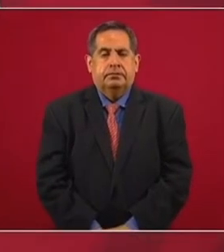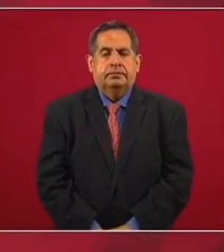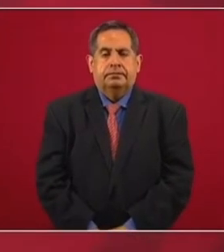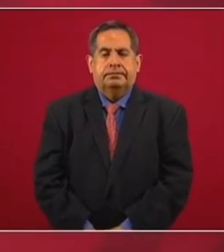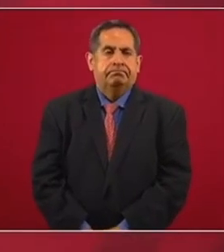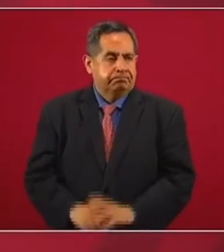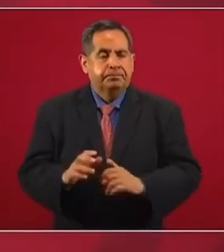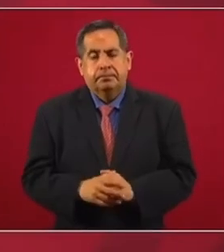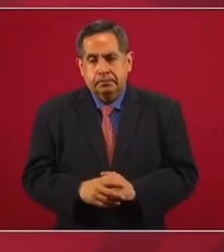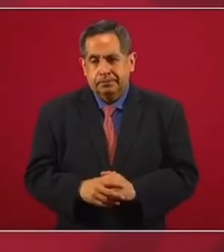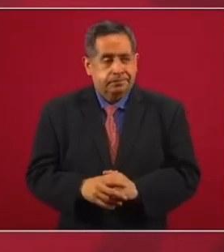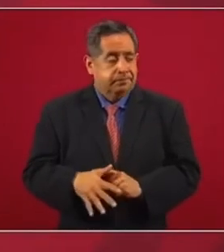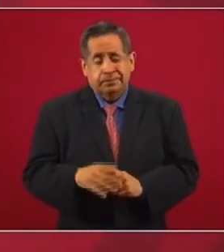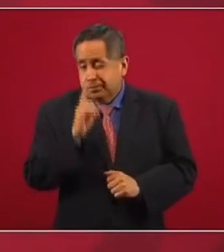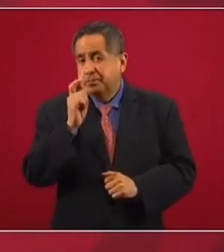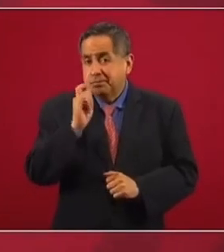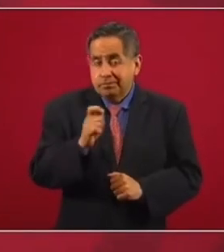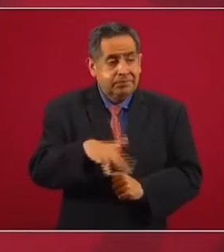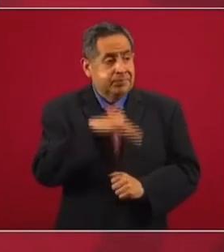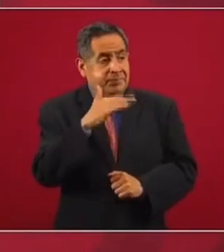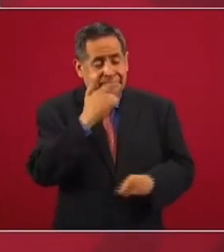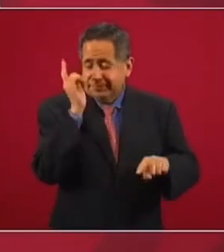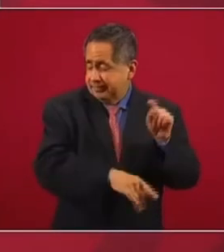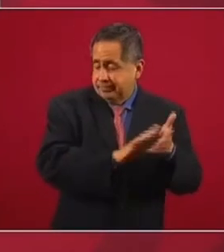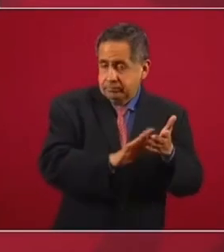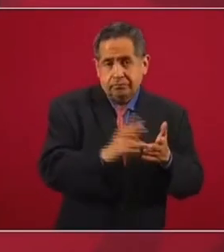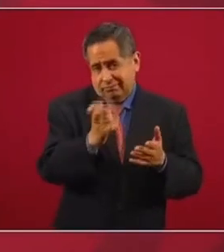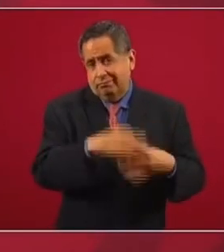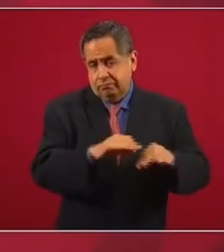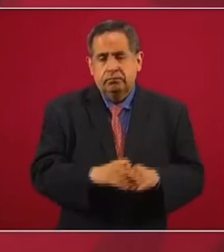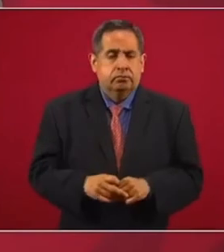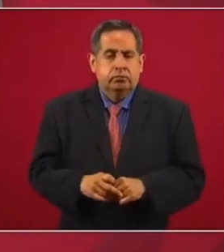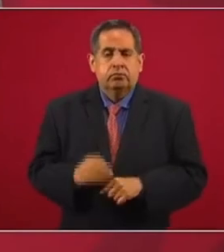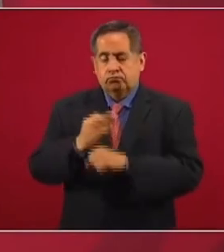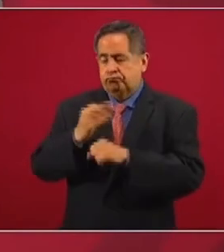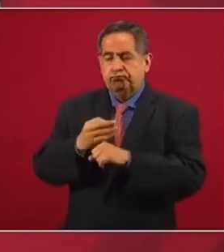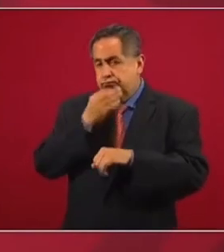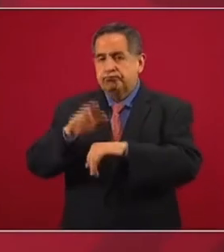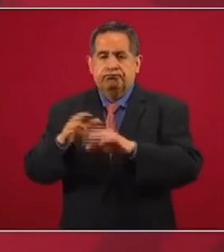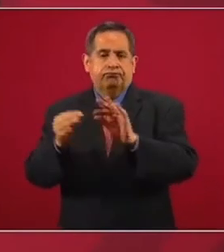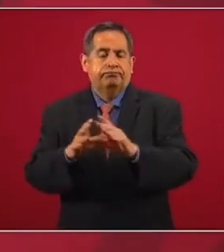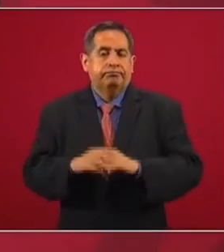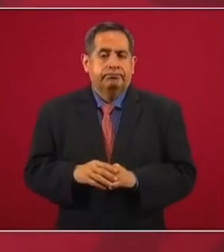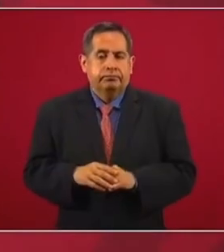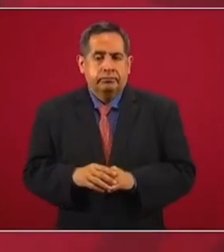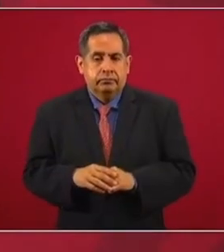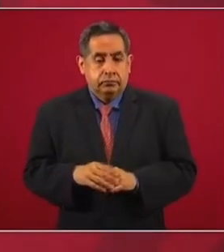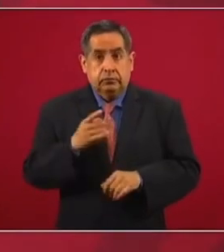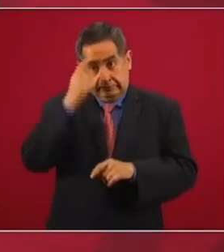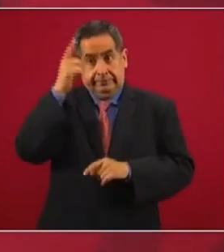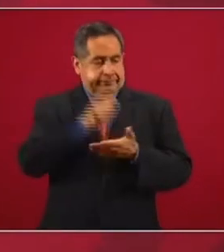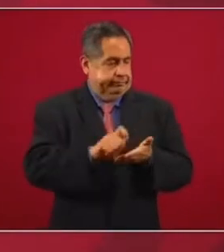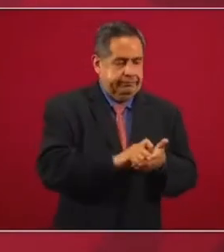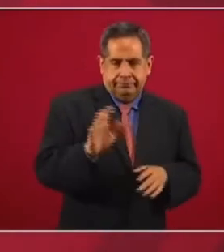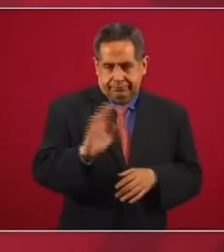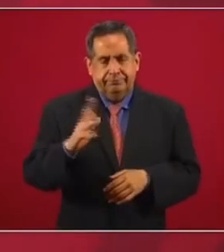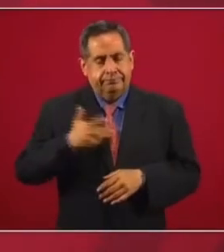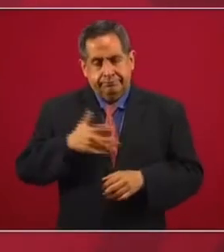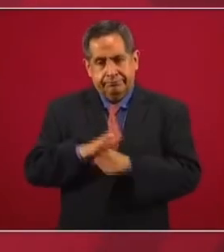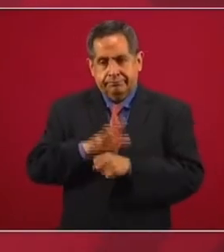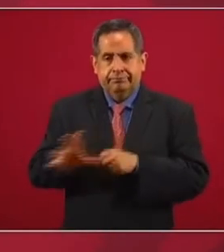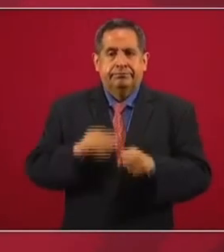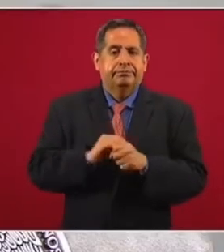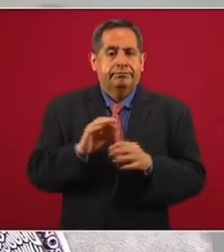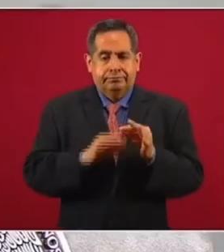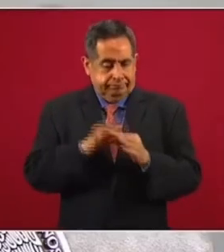Es tan importante acabar con la corrupción que les adelanto, y no lo voy a ir a escribir ahora, porque ya tengo la